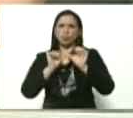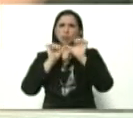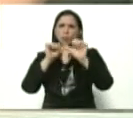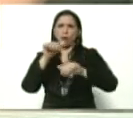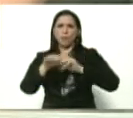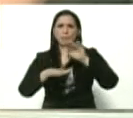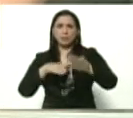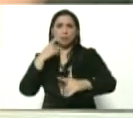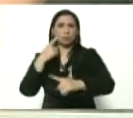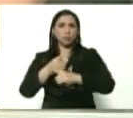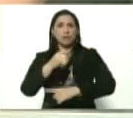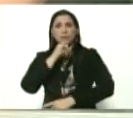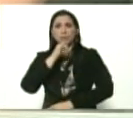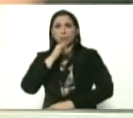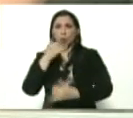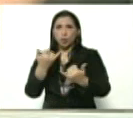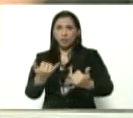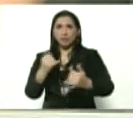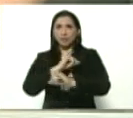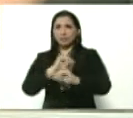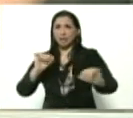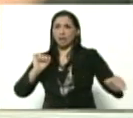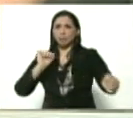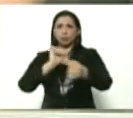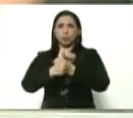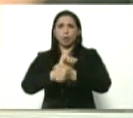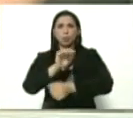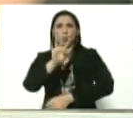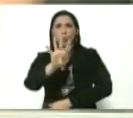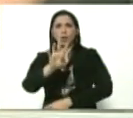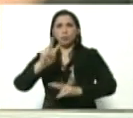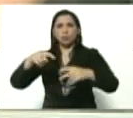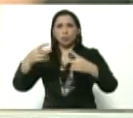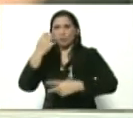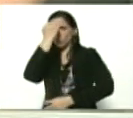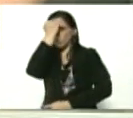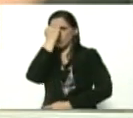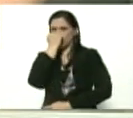Tengo que informar que a esta hora se acaban de capturar